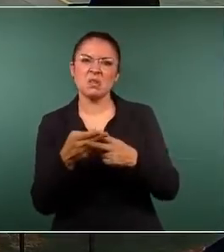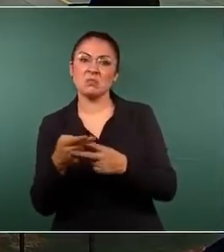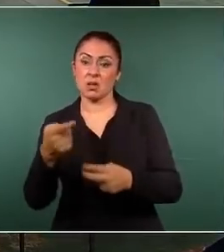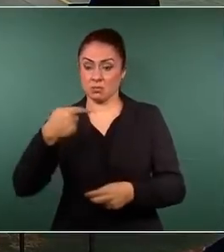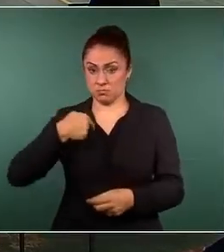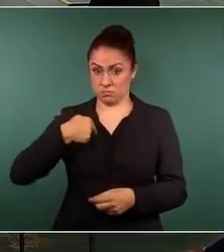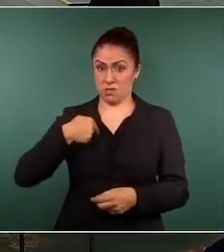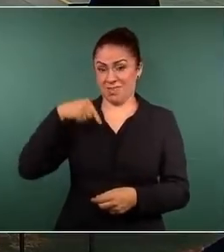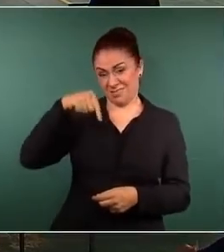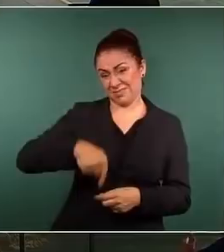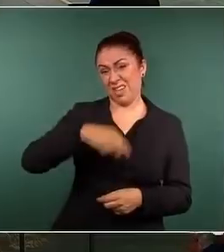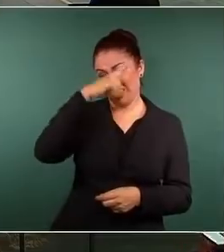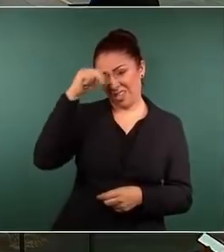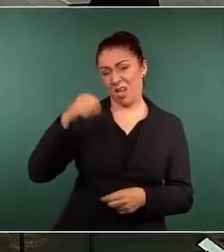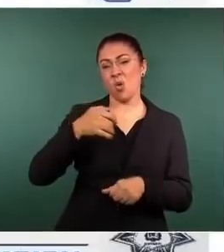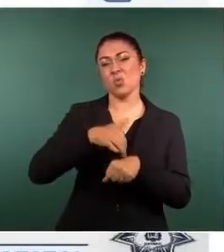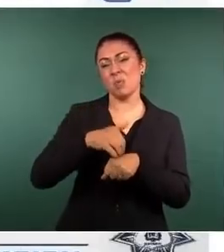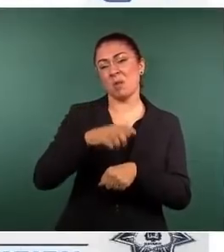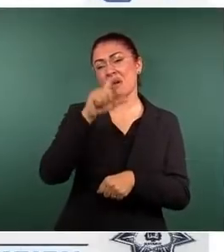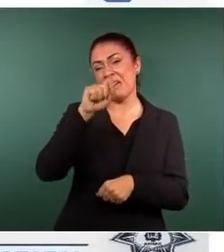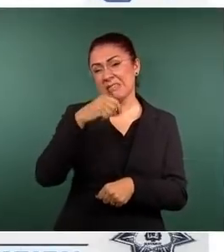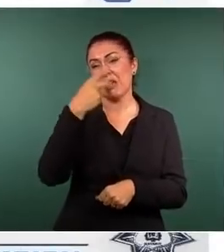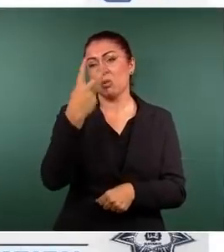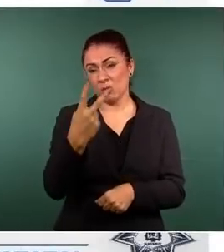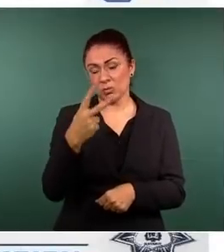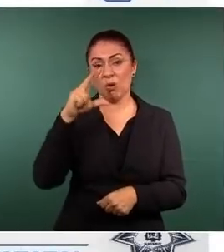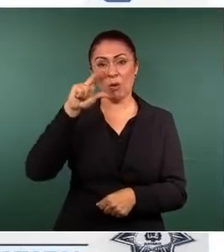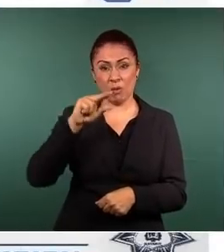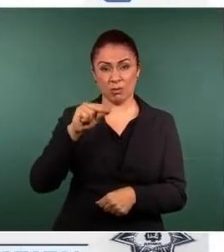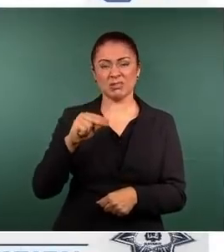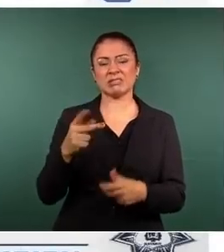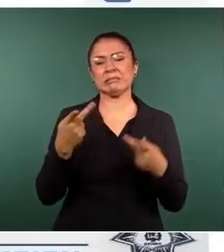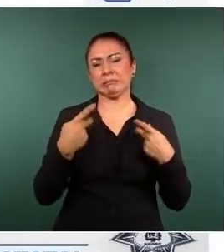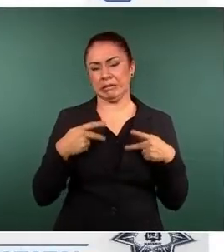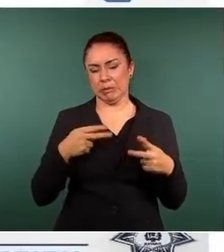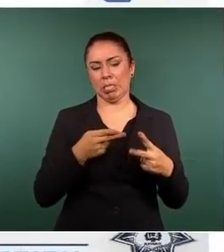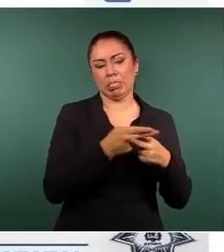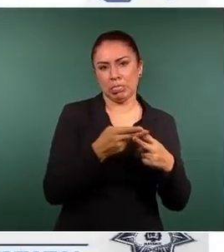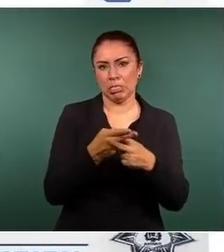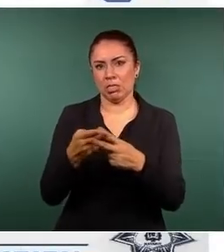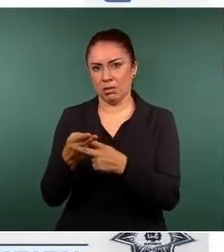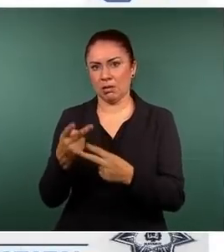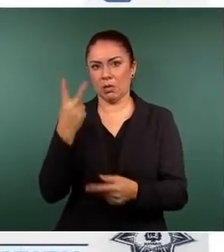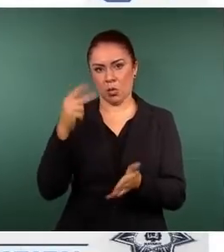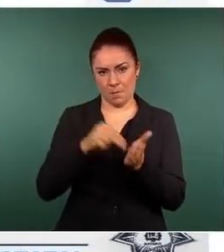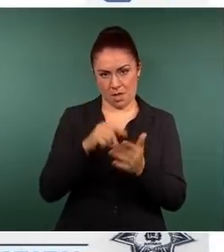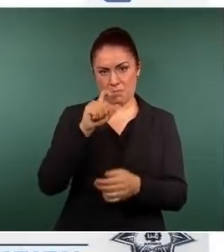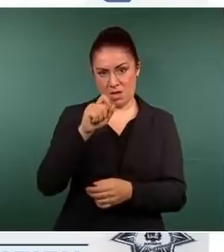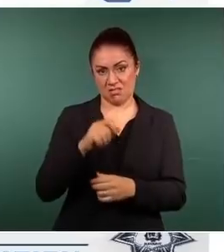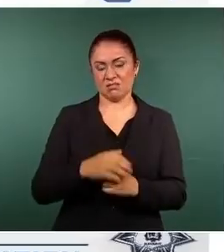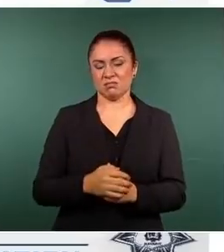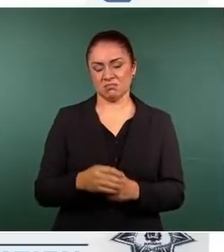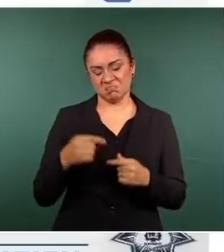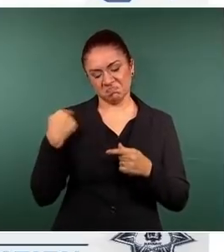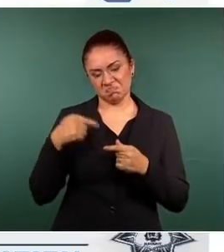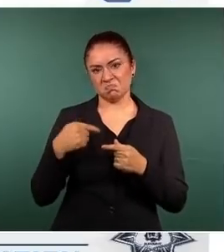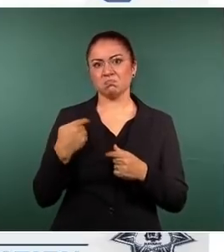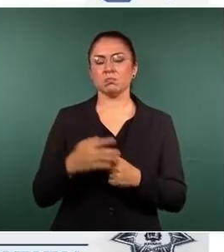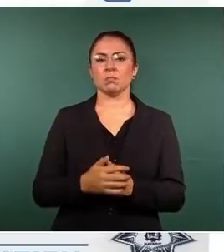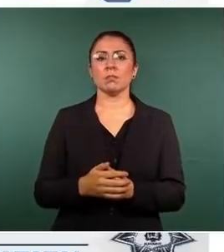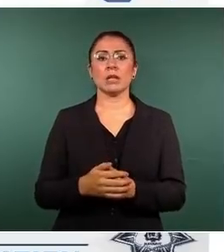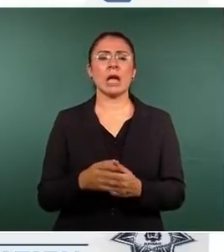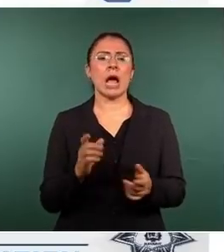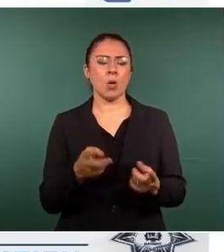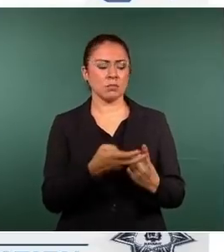número 22 con 80 casos en lo que va del 2020 con respecto al delito del secuestro